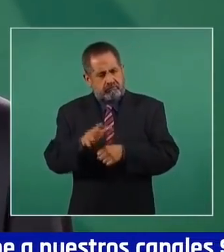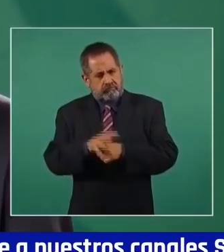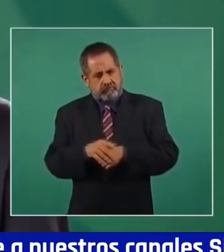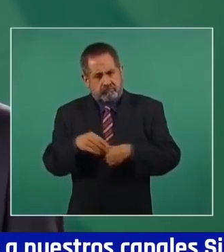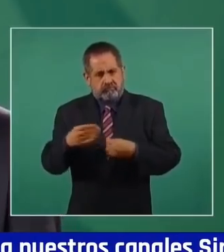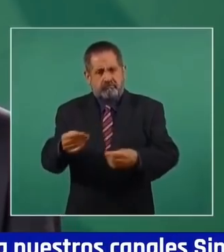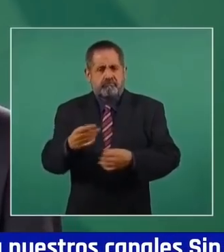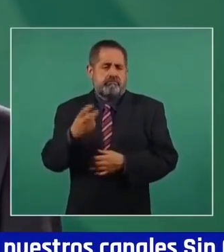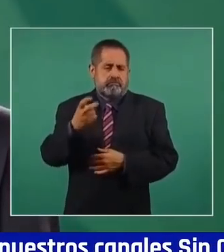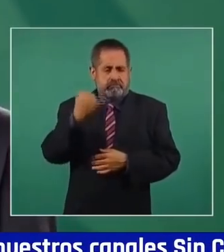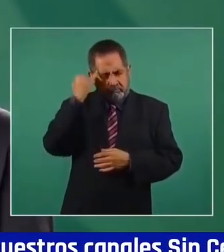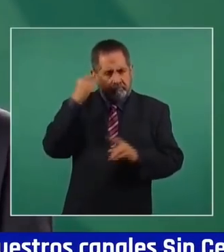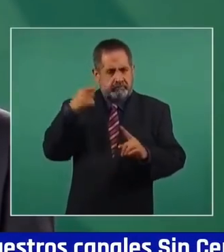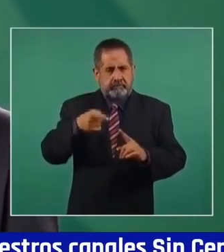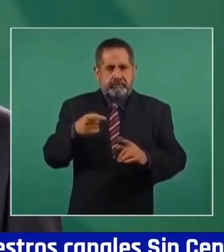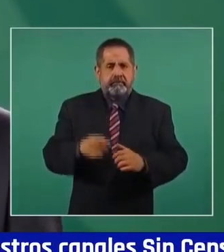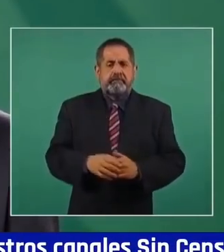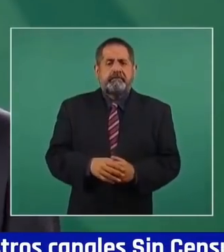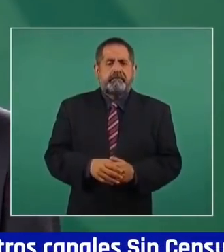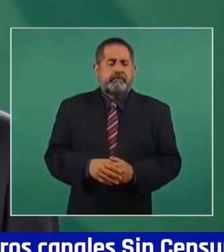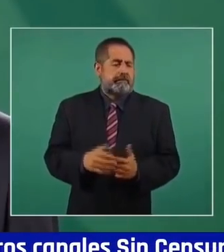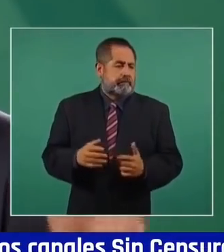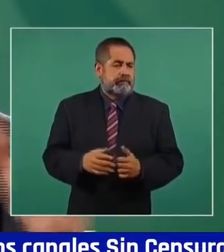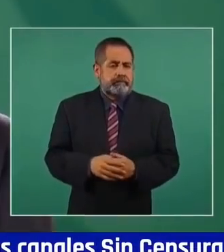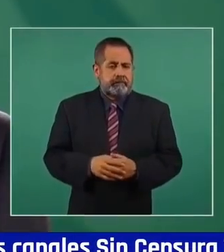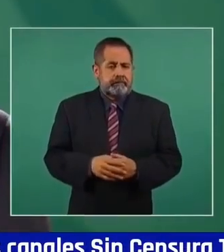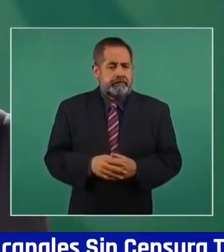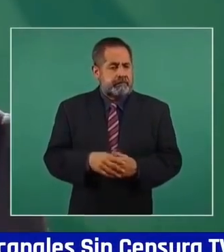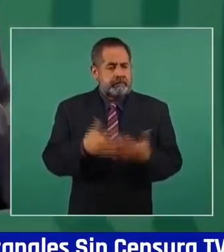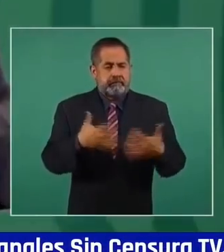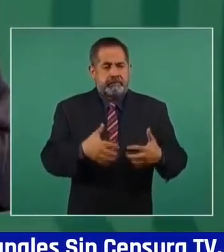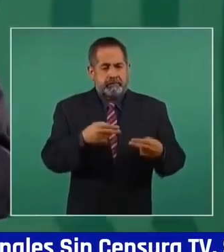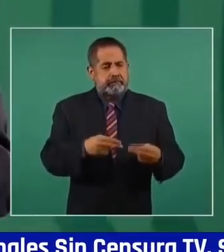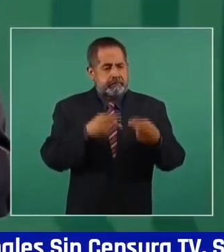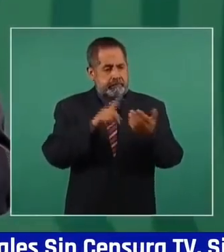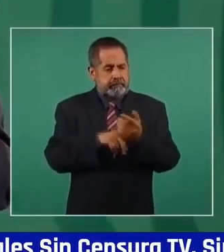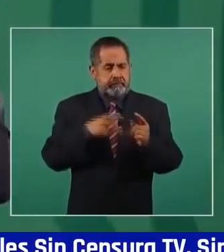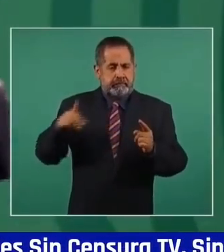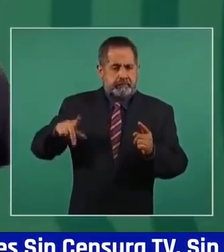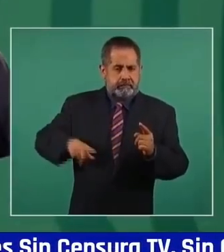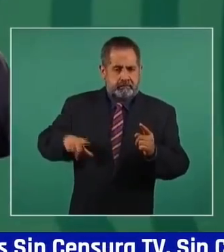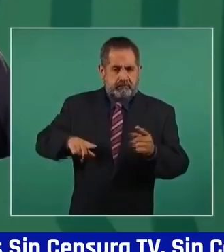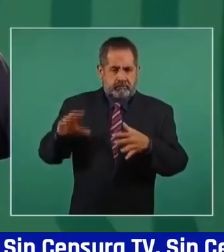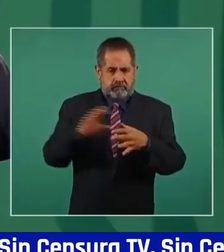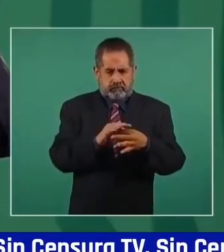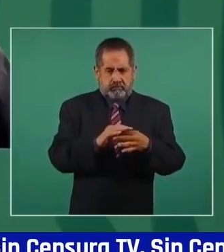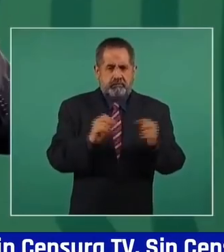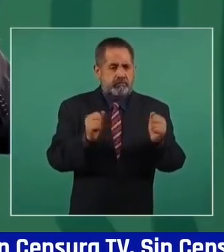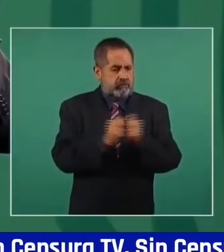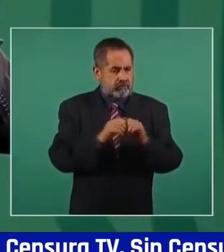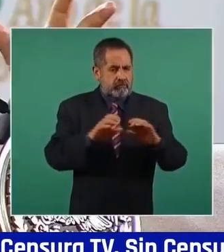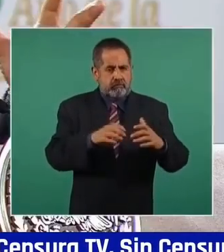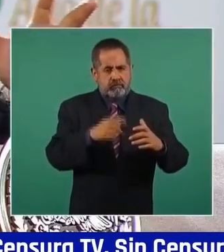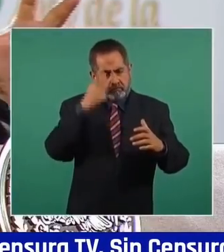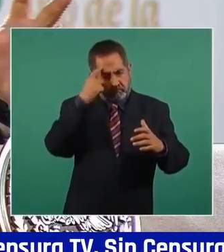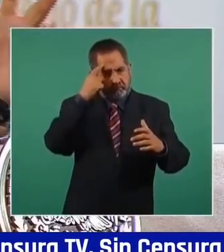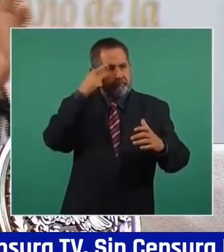Ese es el propósito. O sea, es una empresa pública con